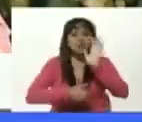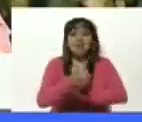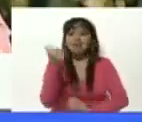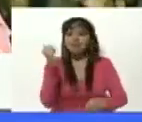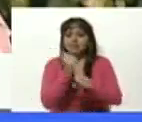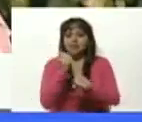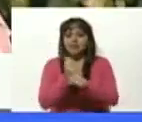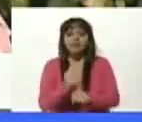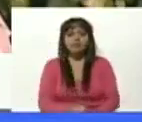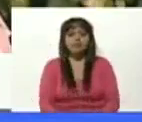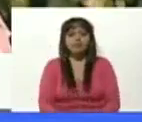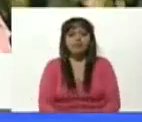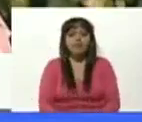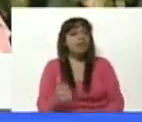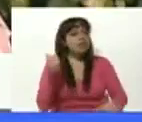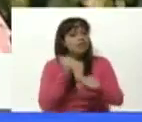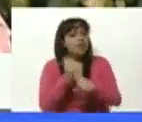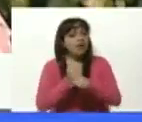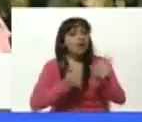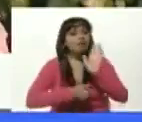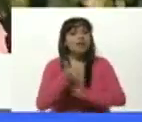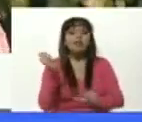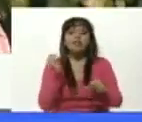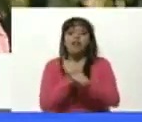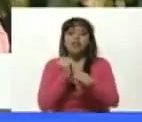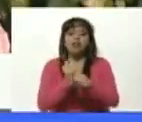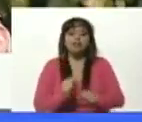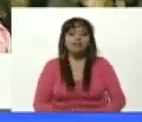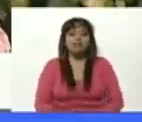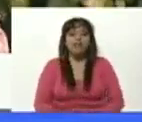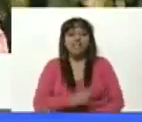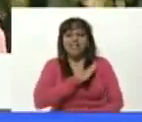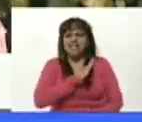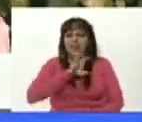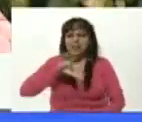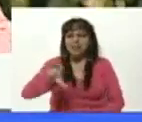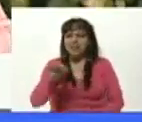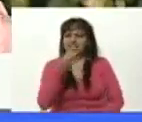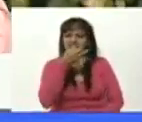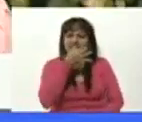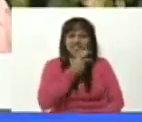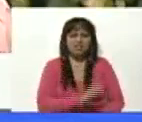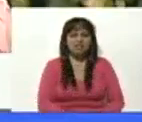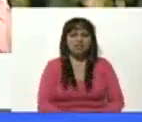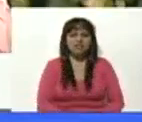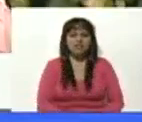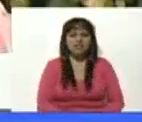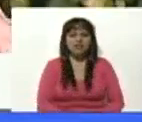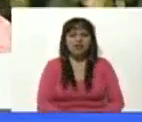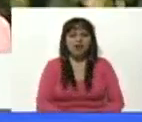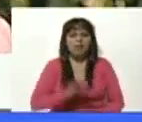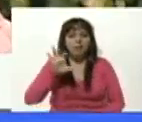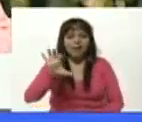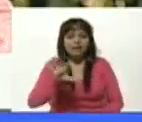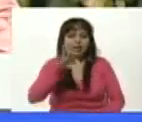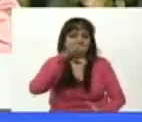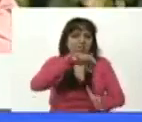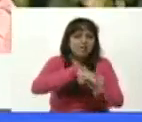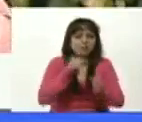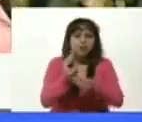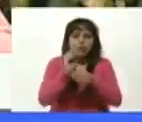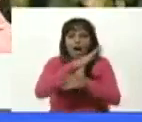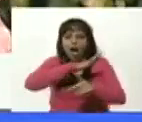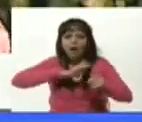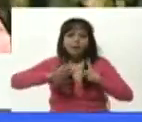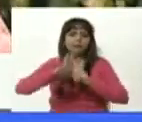trabajo. Trabajo y más trabajo para tener patria verde, patria agroecológica,